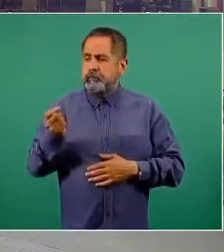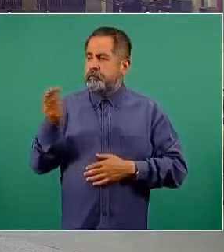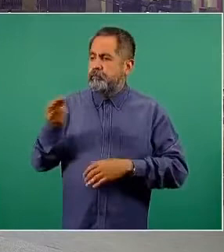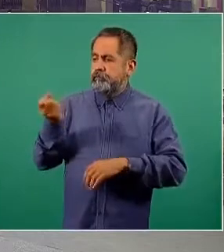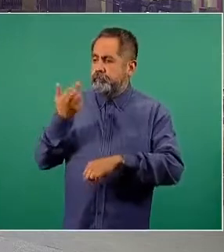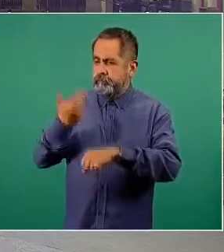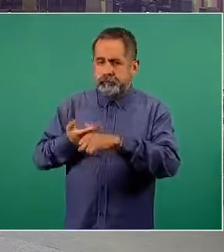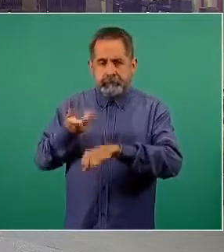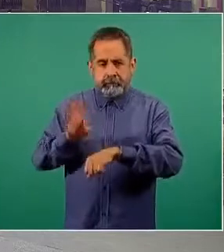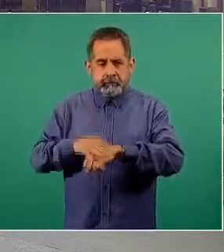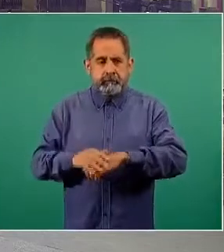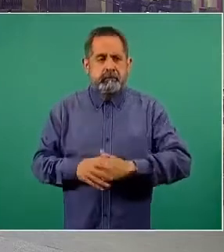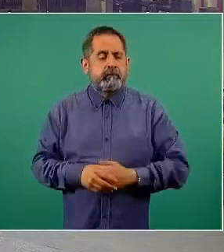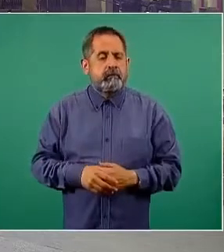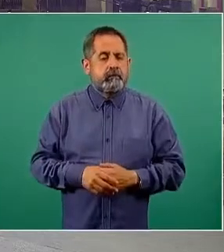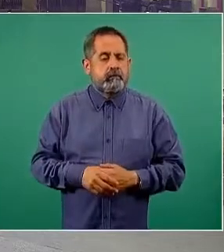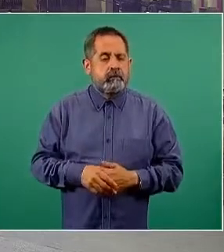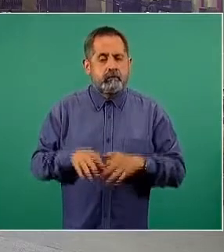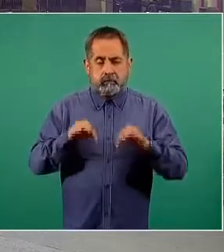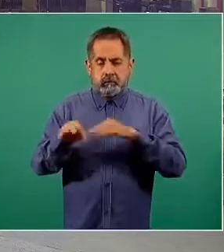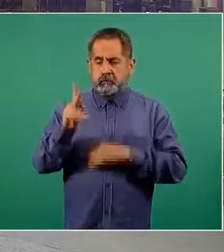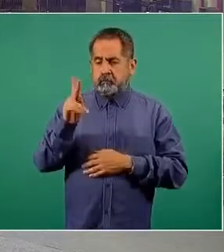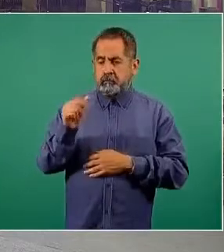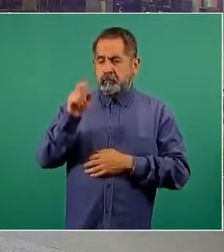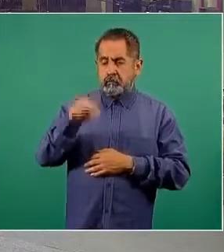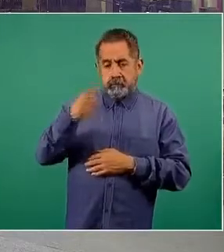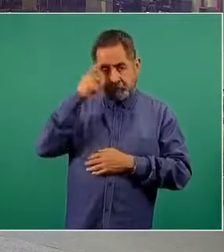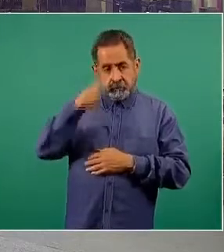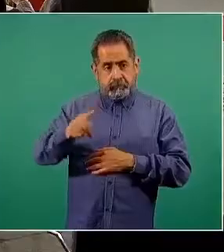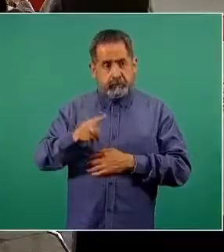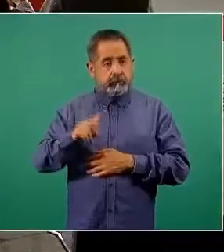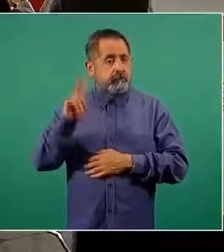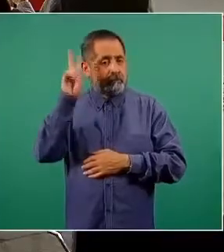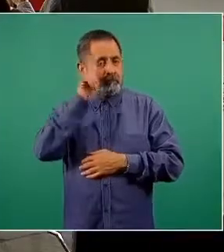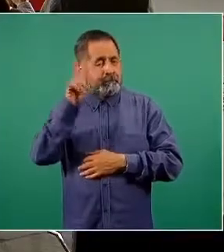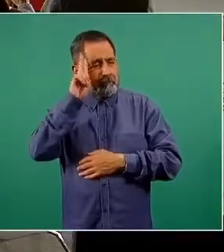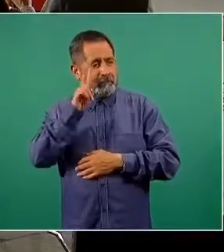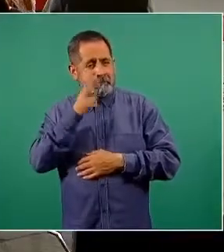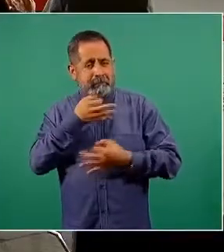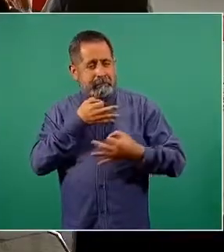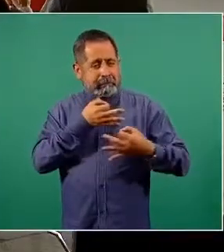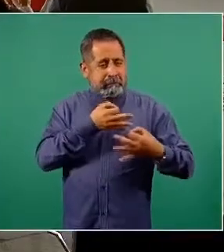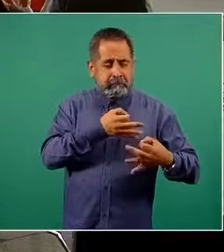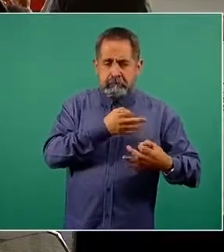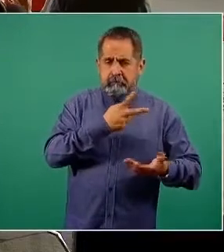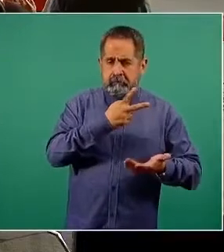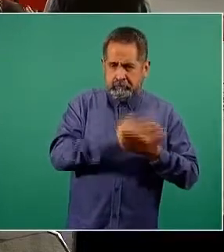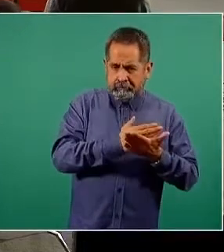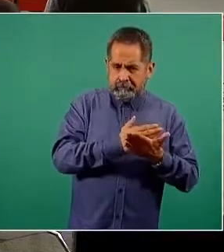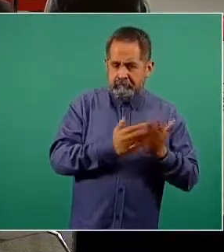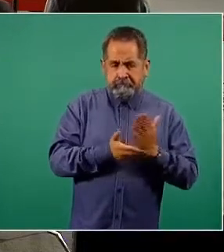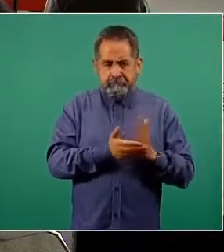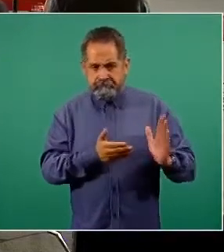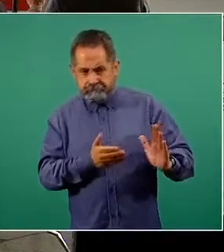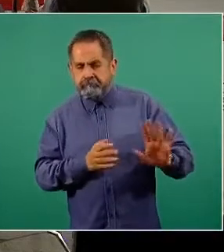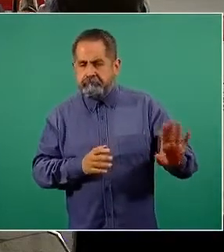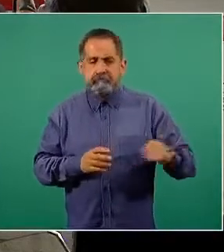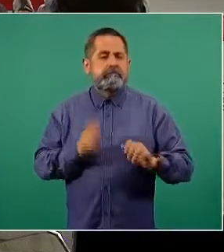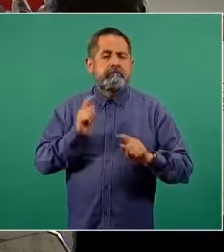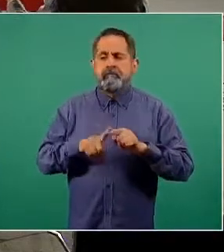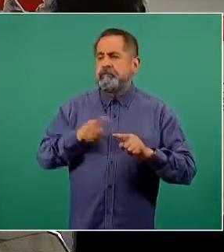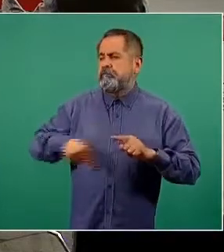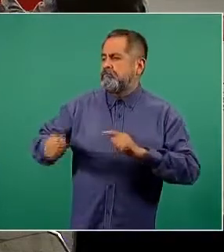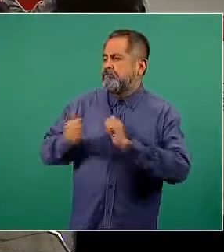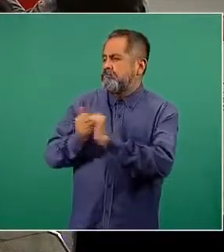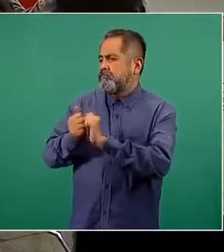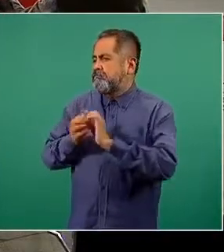subsecretario. Bueno, el trabajo de la Estrategia Nacional para la Prevención de Adicciones implica una articulación muy grande con todos los